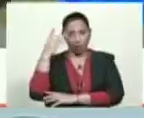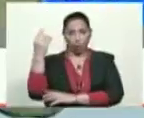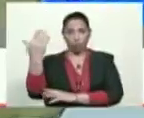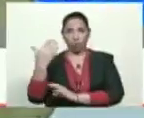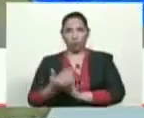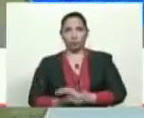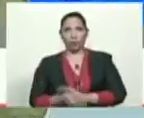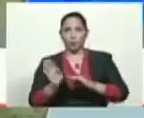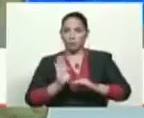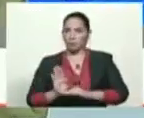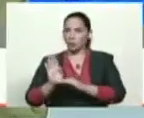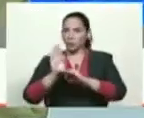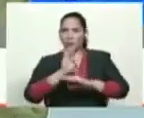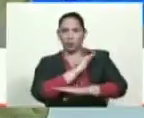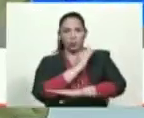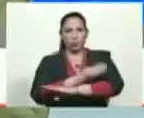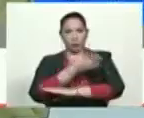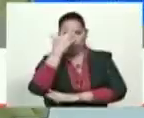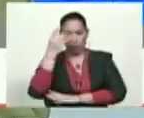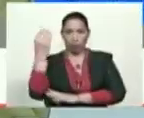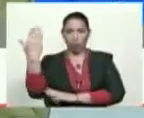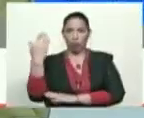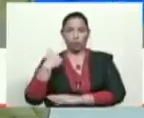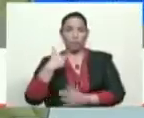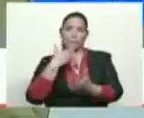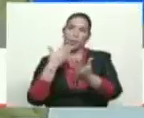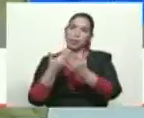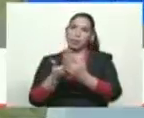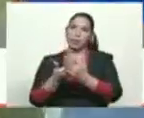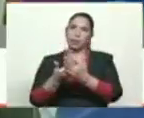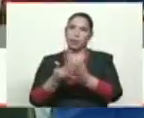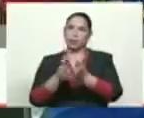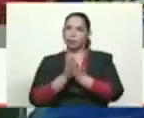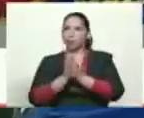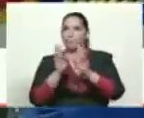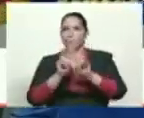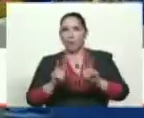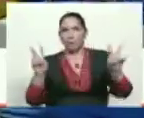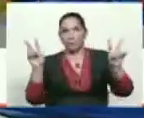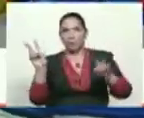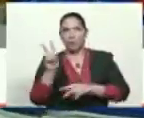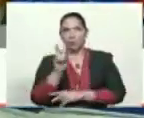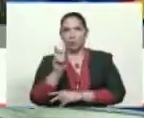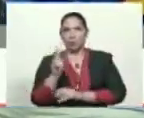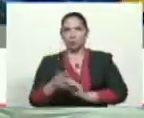protegido por la fuerza de dios he pedido a dios por la paz de venezuela